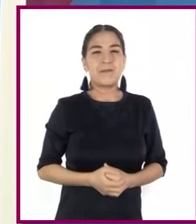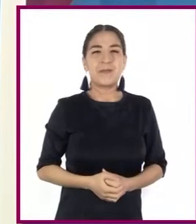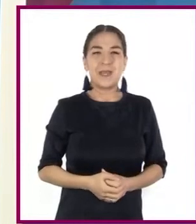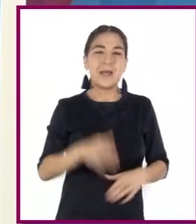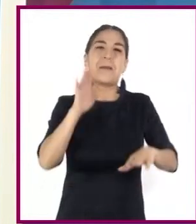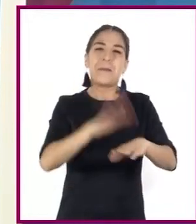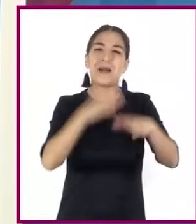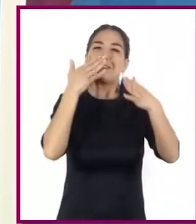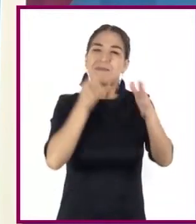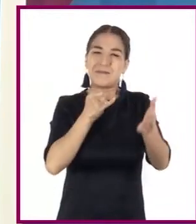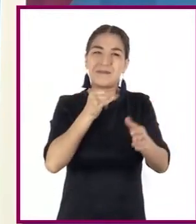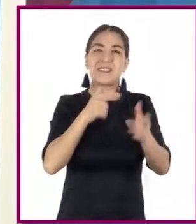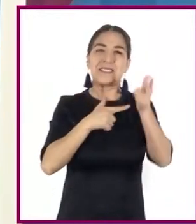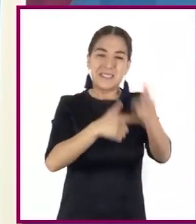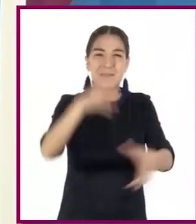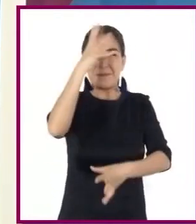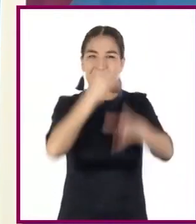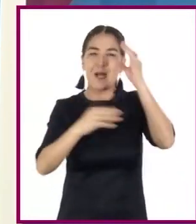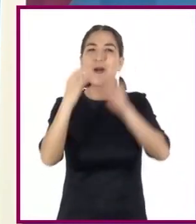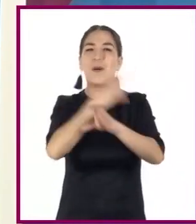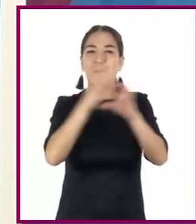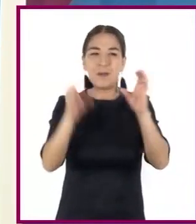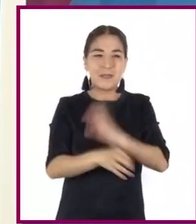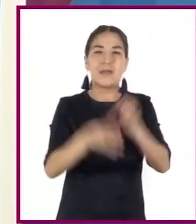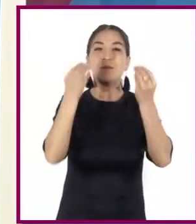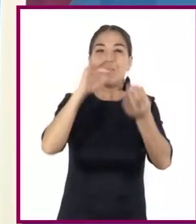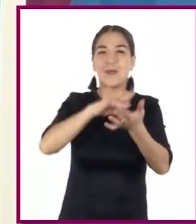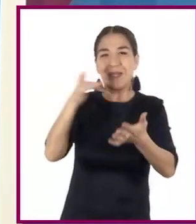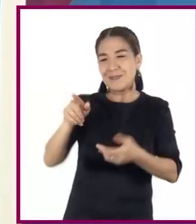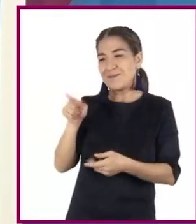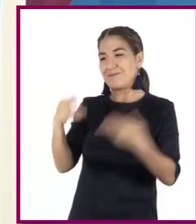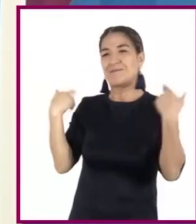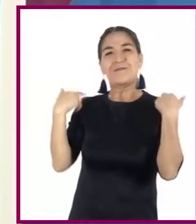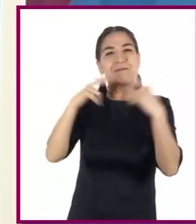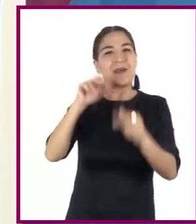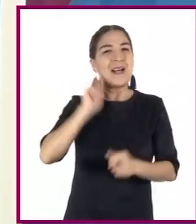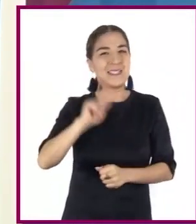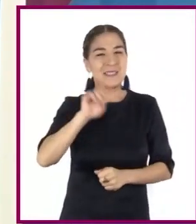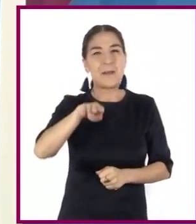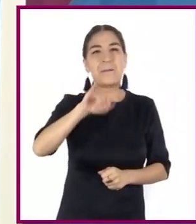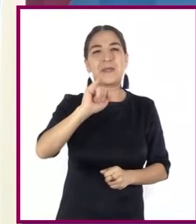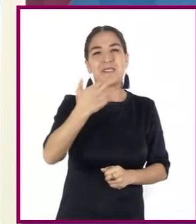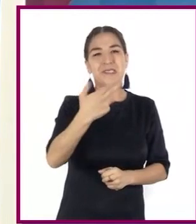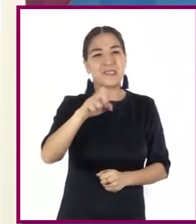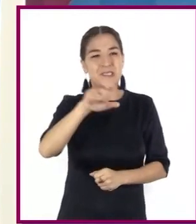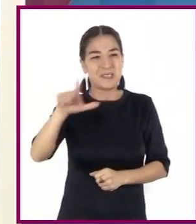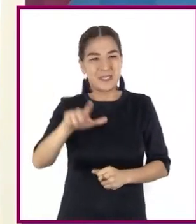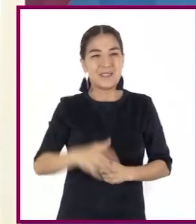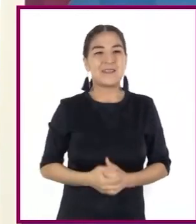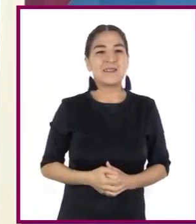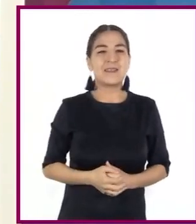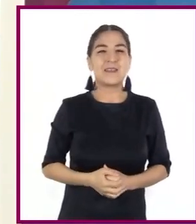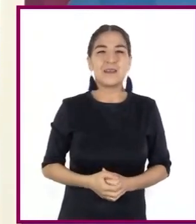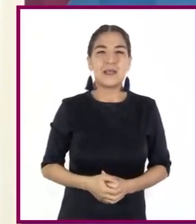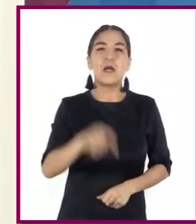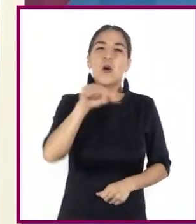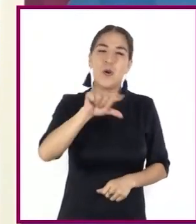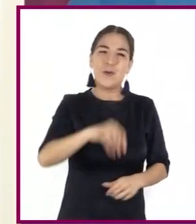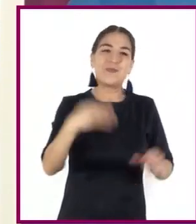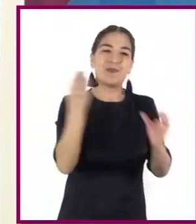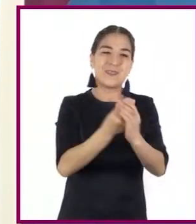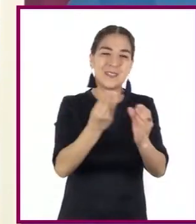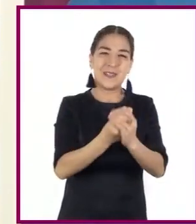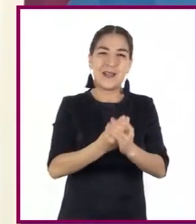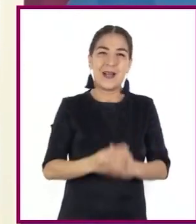nos queda mucho por aprender. Agradezco la compañía de la maestra Michelle Priscila Cámeras García en esta sesión